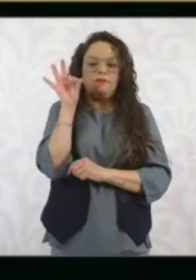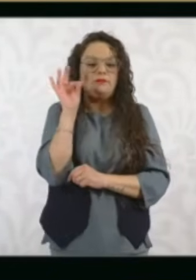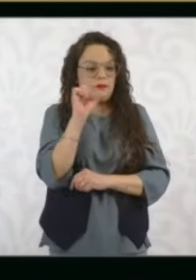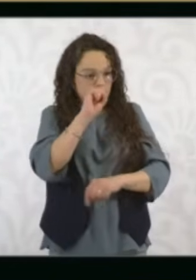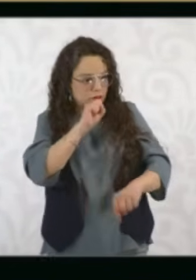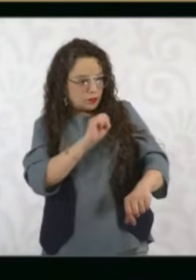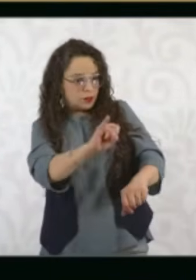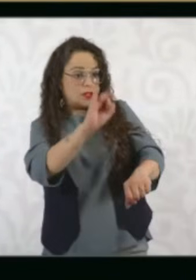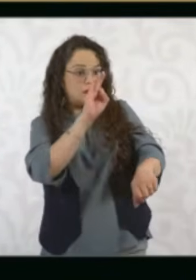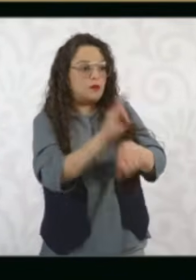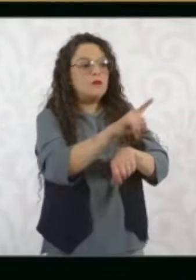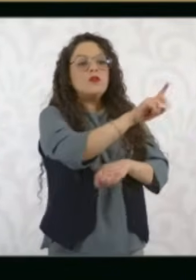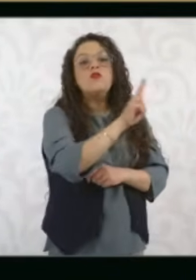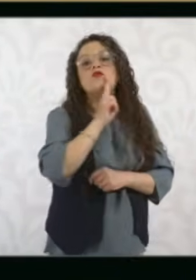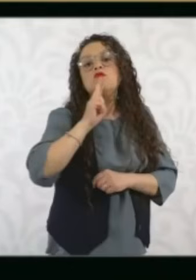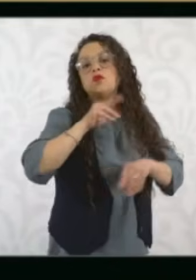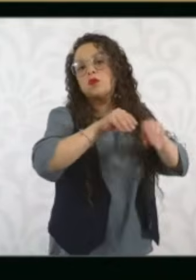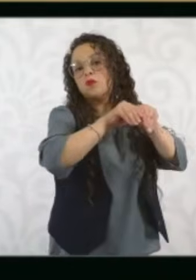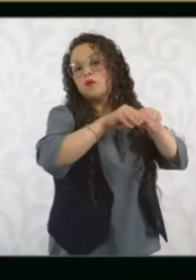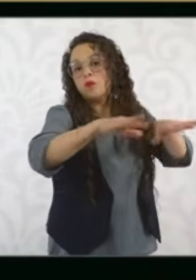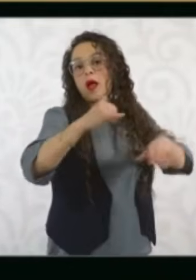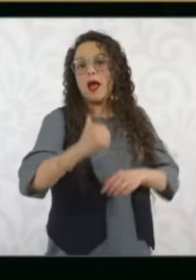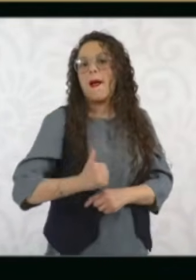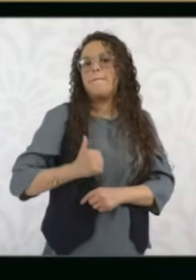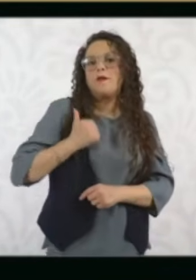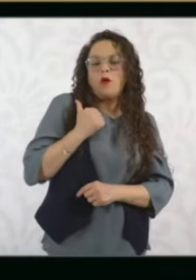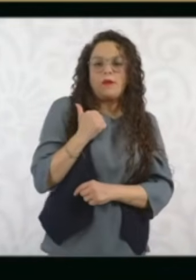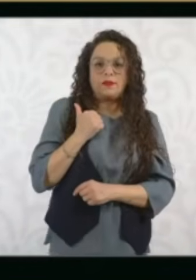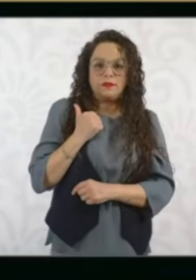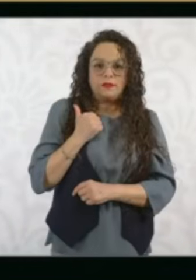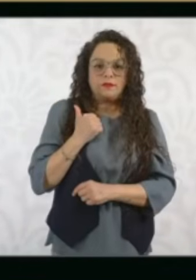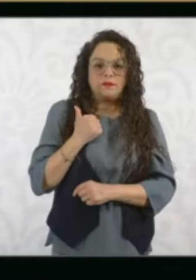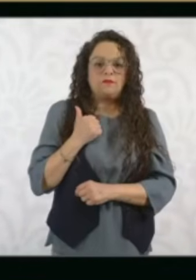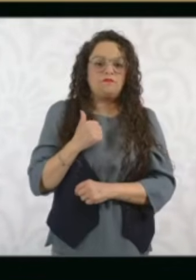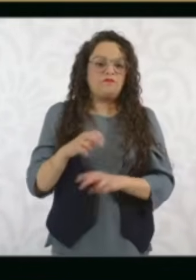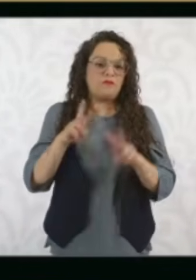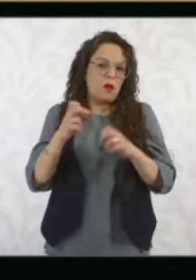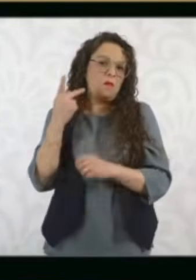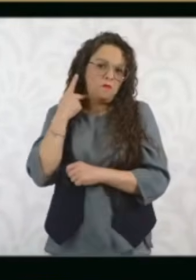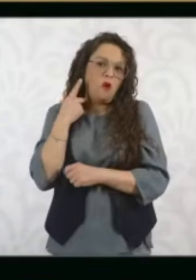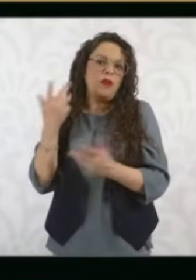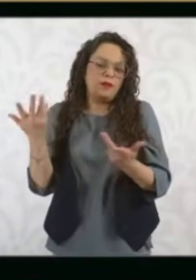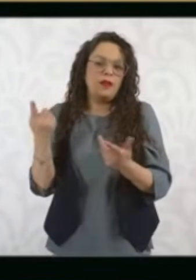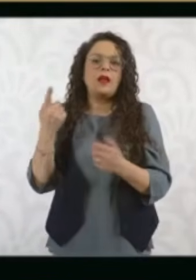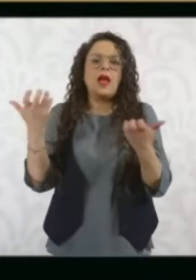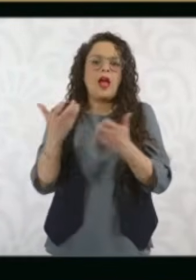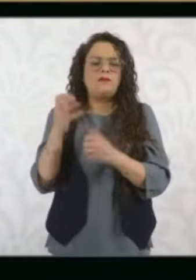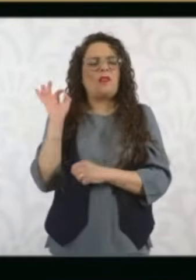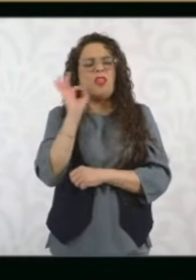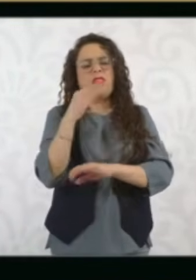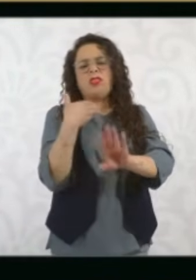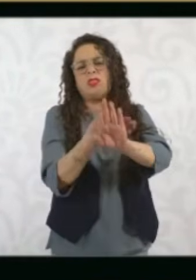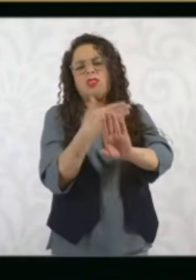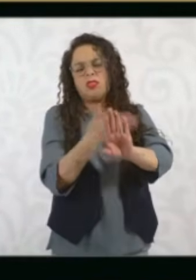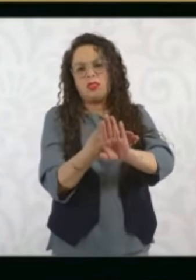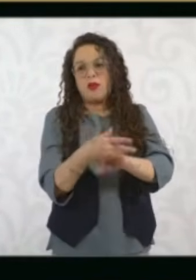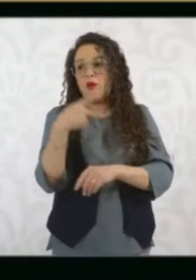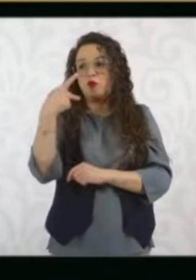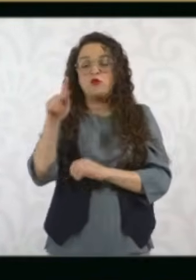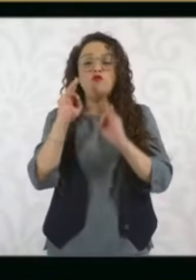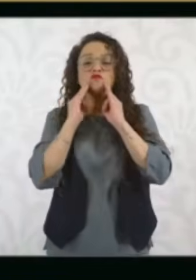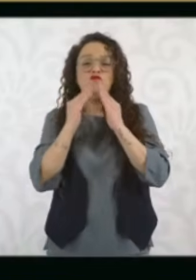respaldan y politizan, que producen acusaciones, interpretaciones